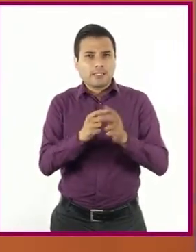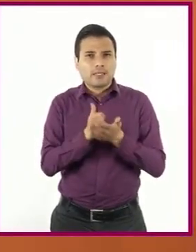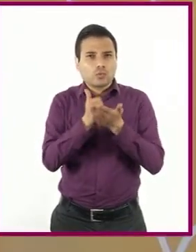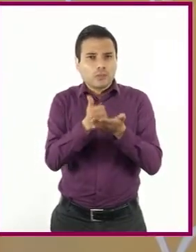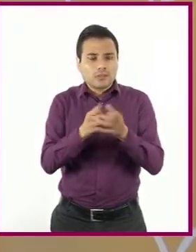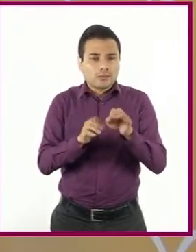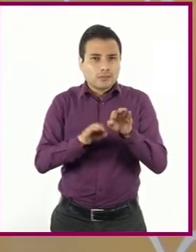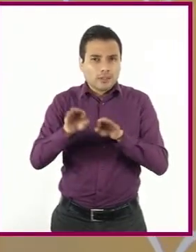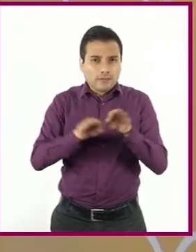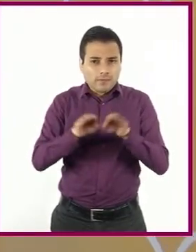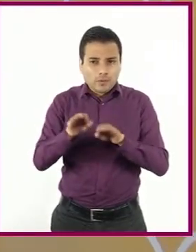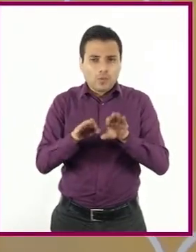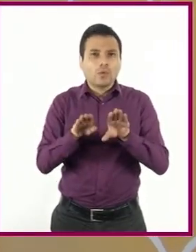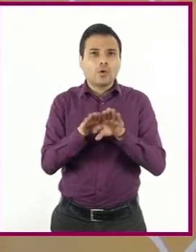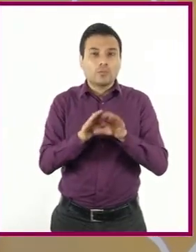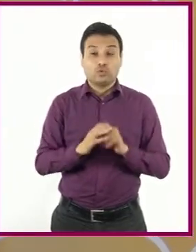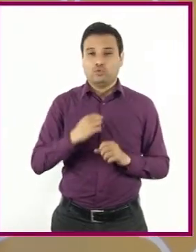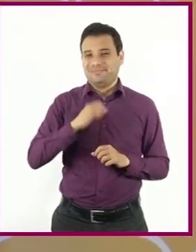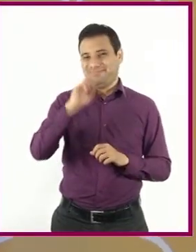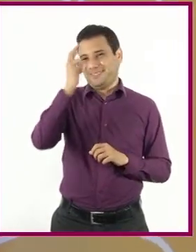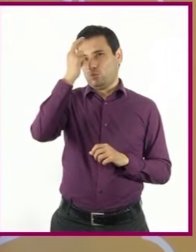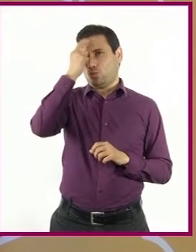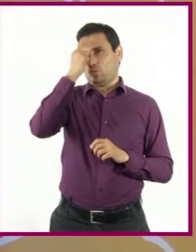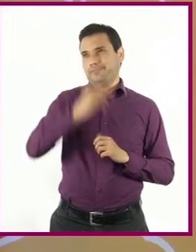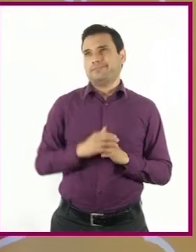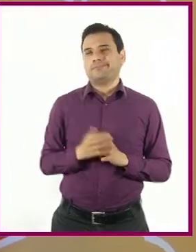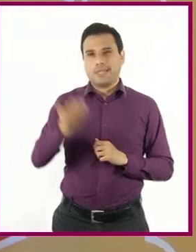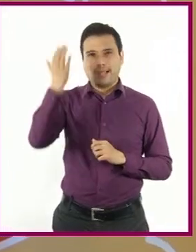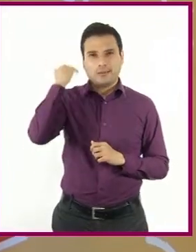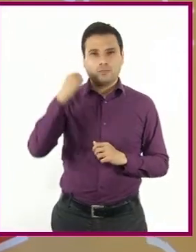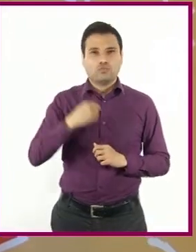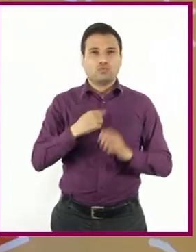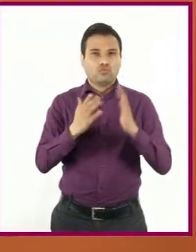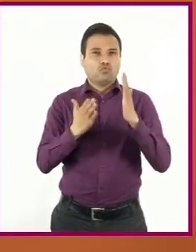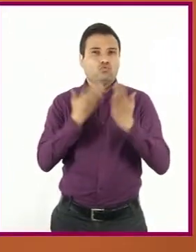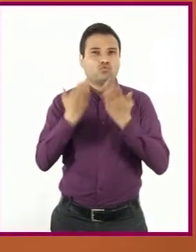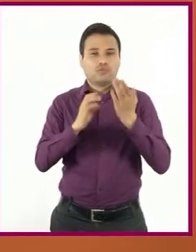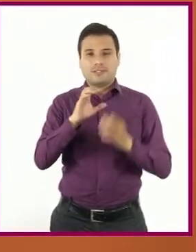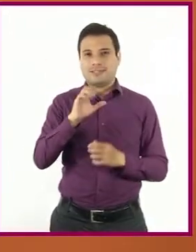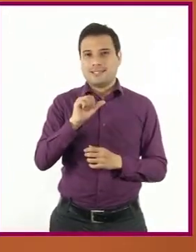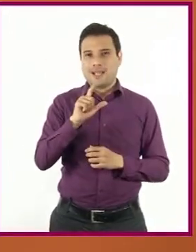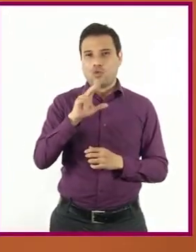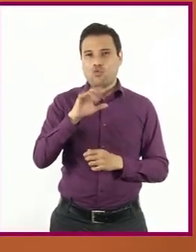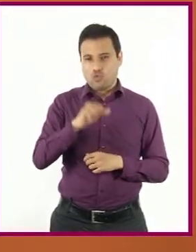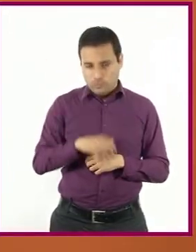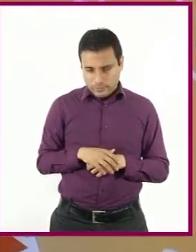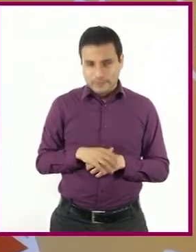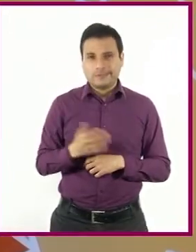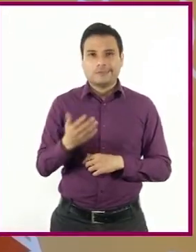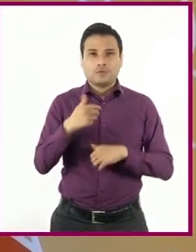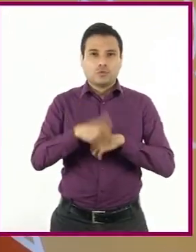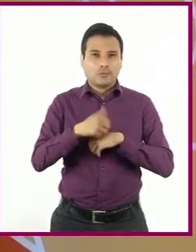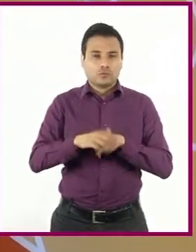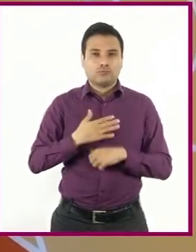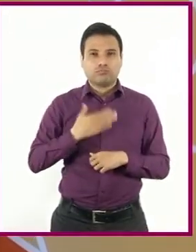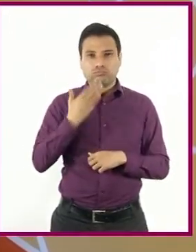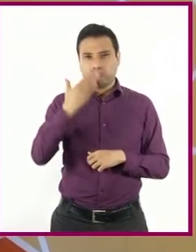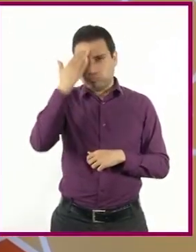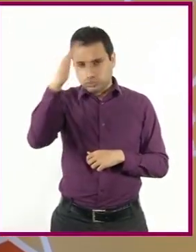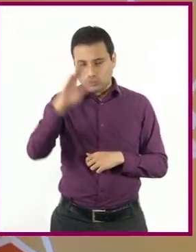trabajo? Recuerdo que cuando estudiaba cálculo, álgebra o estadística,